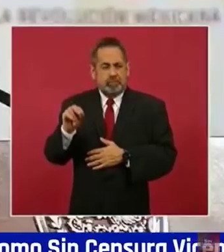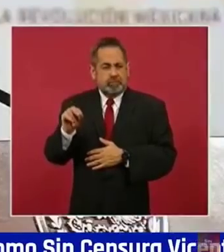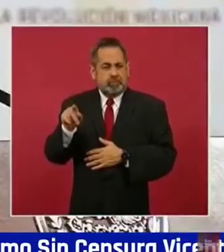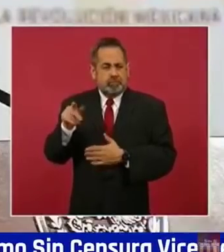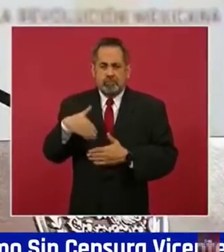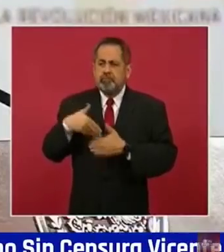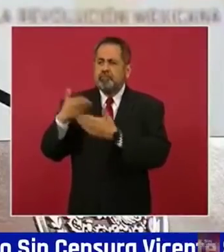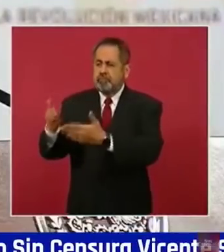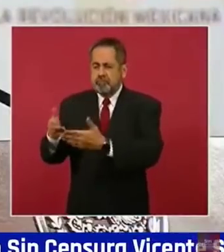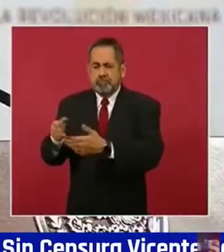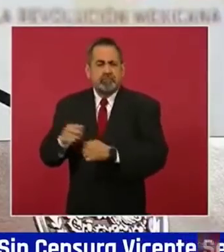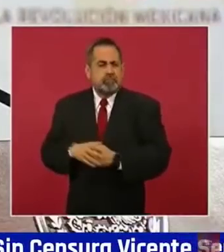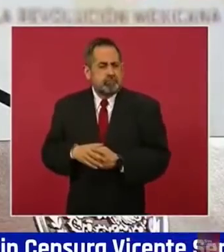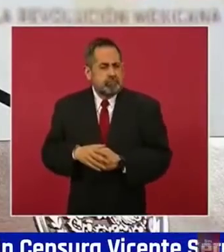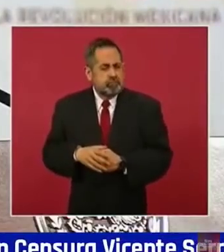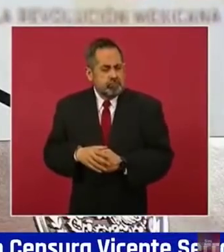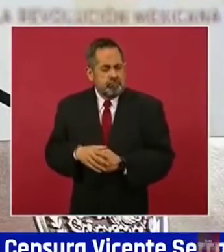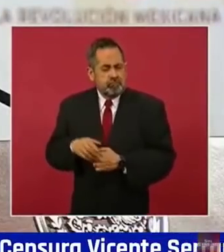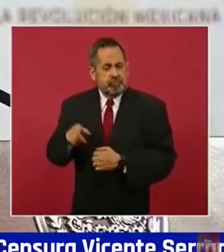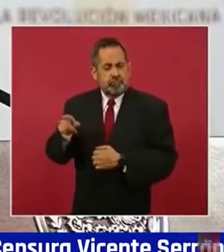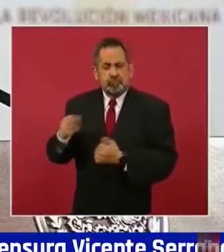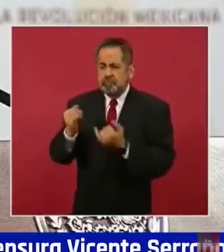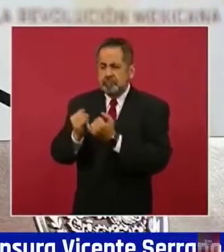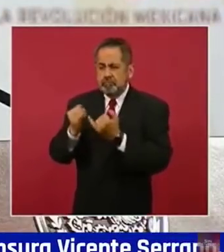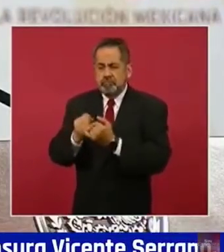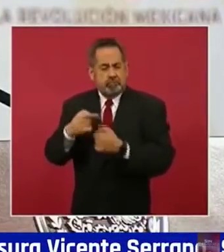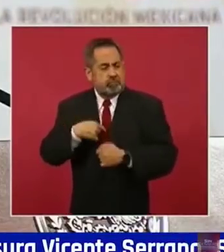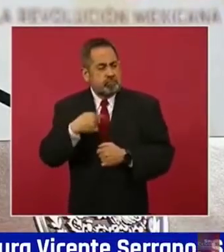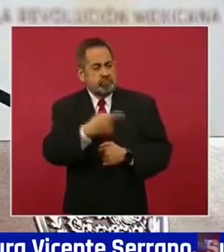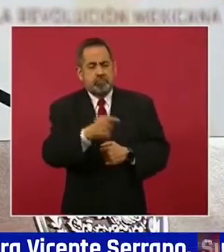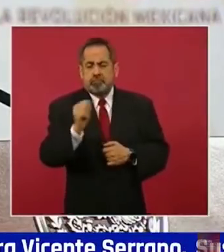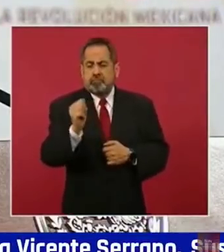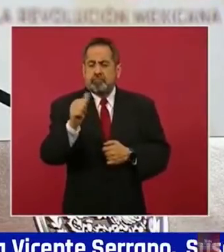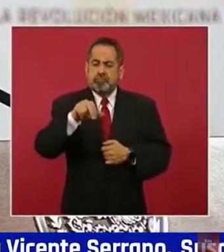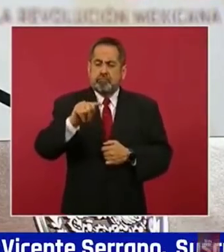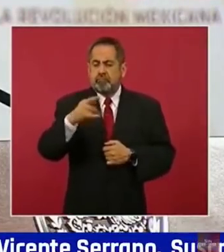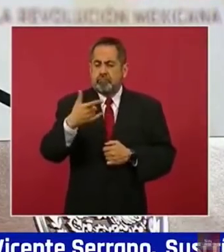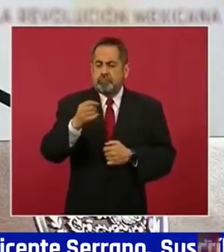Alejandro Gers Manero, le tengo confianza a Santiago Nieto,